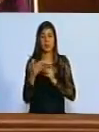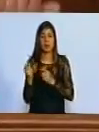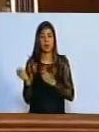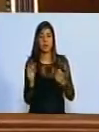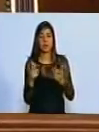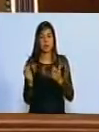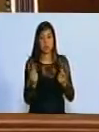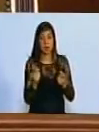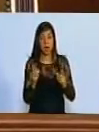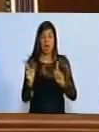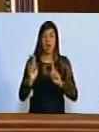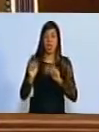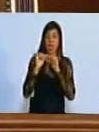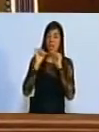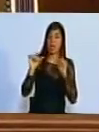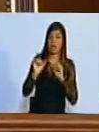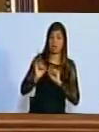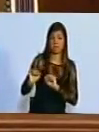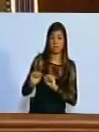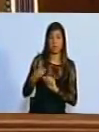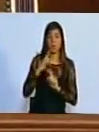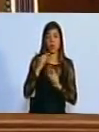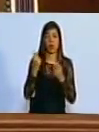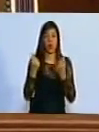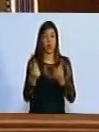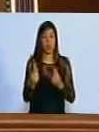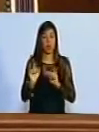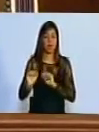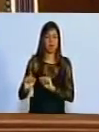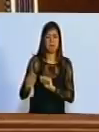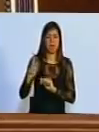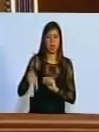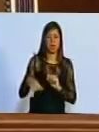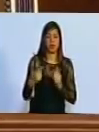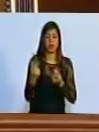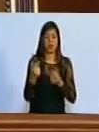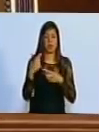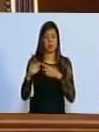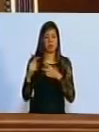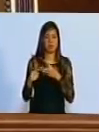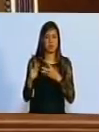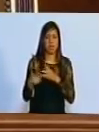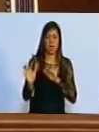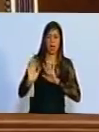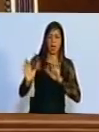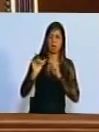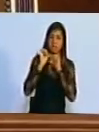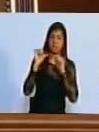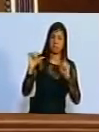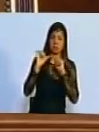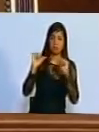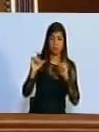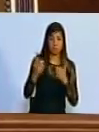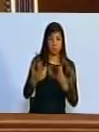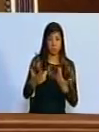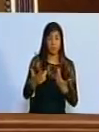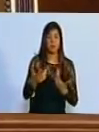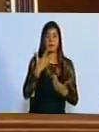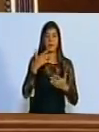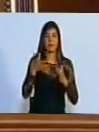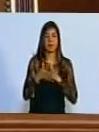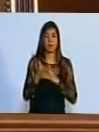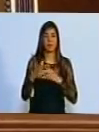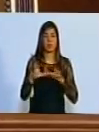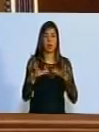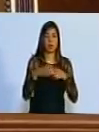le eran negados, justamente recursos económicos, recursos materiales que le eran negados a las fuerzas